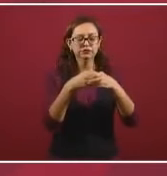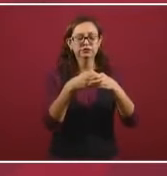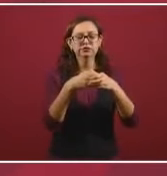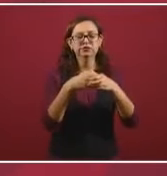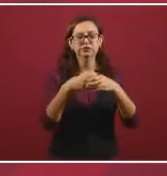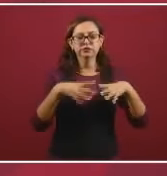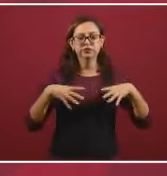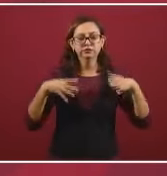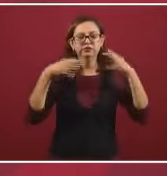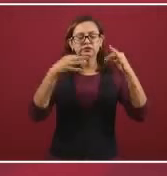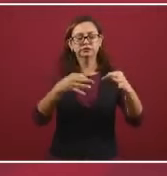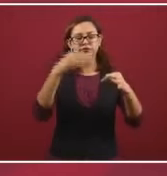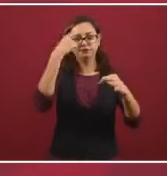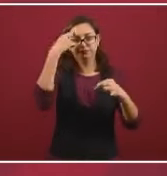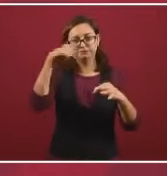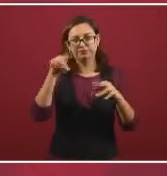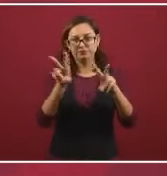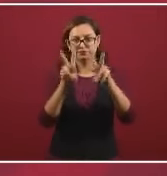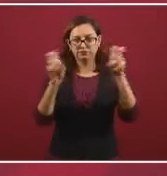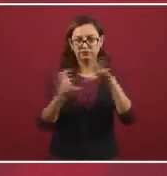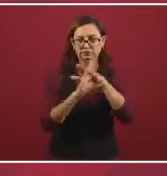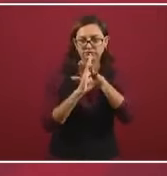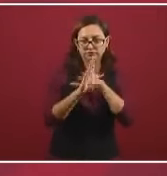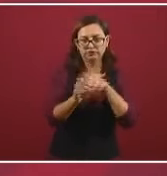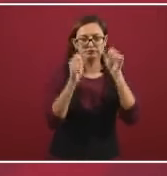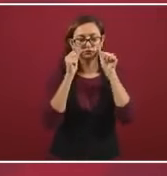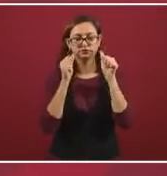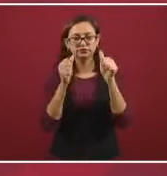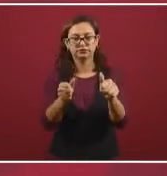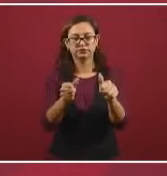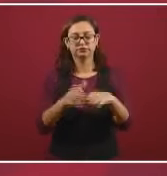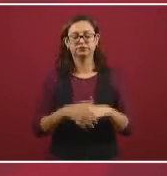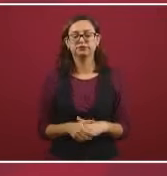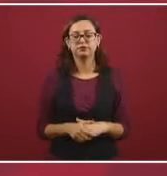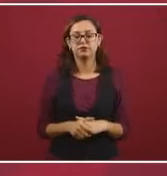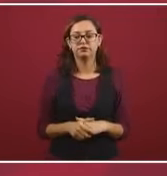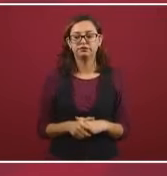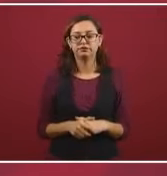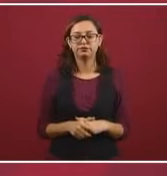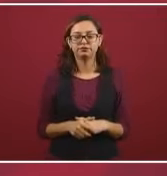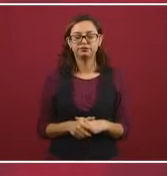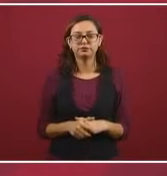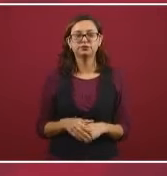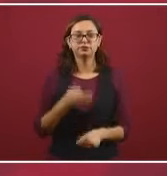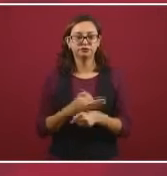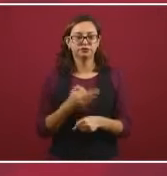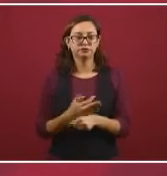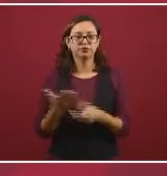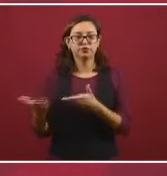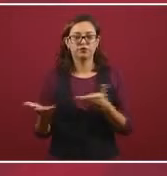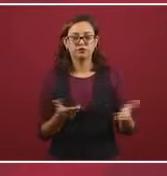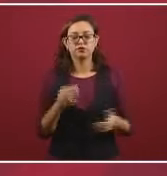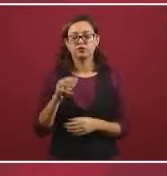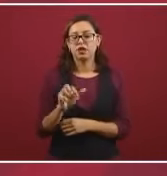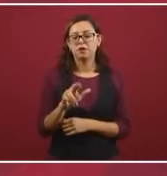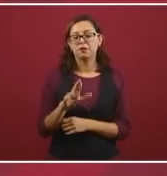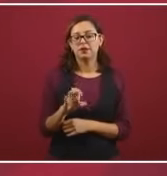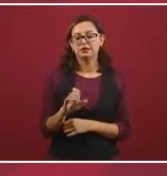formó para este propósito. Marcelo va a preparar